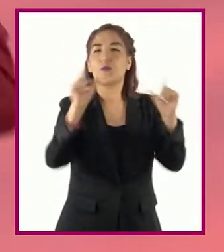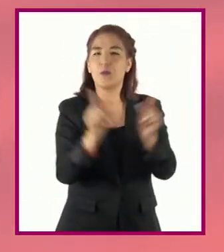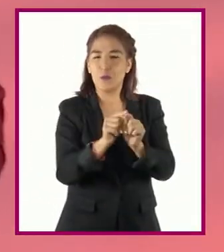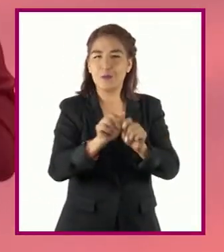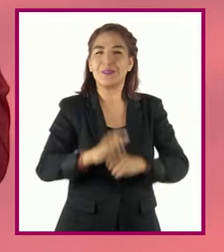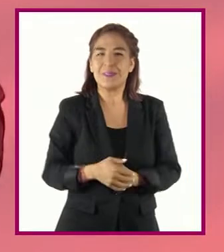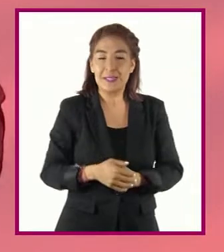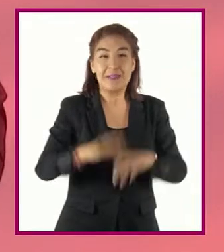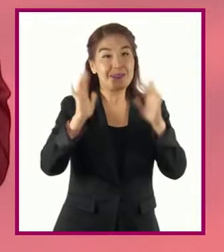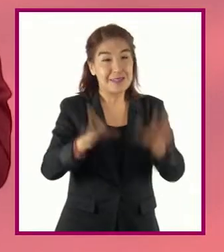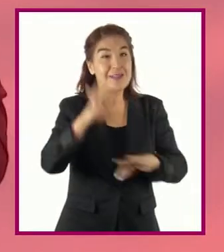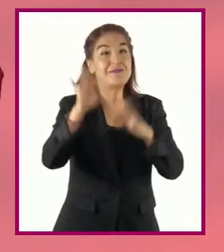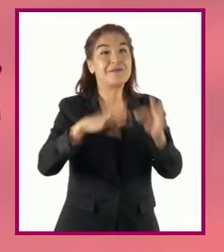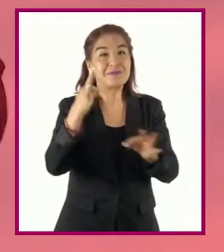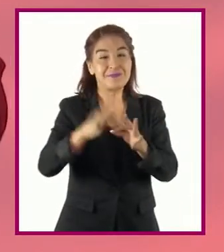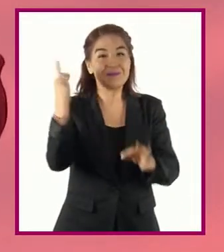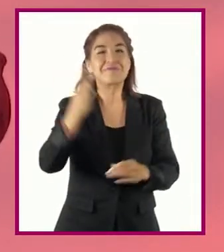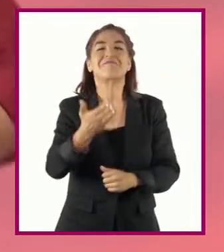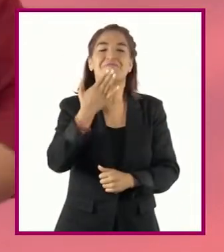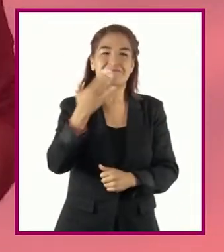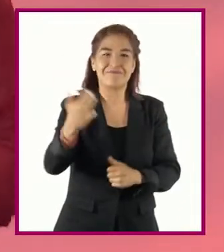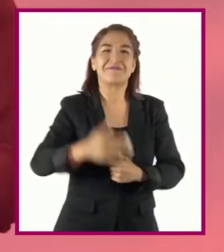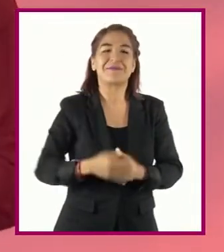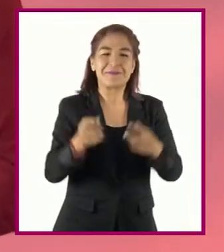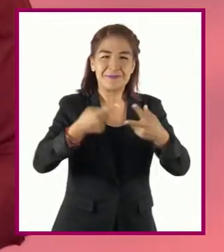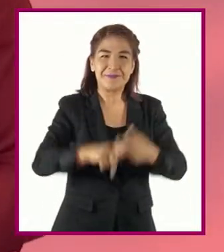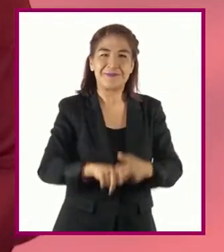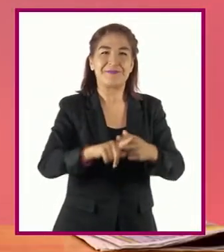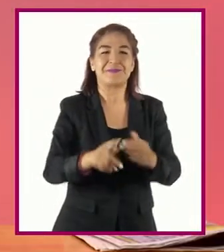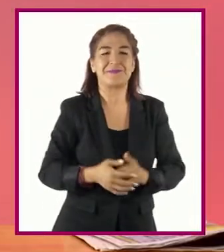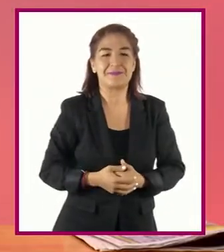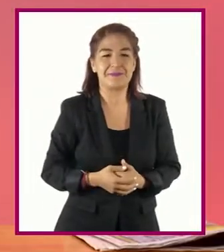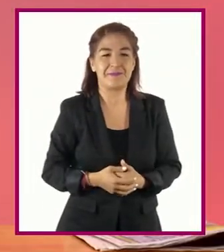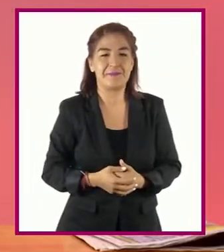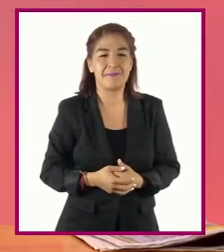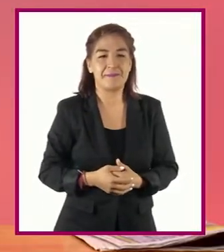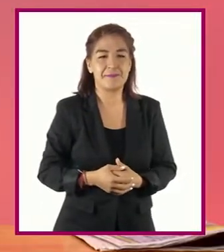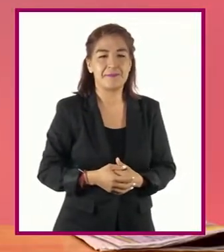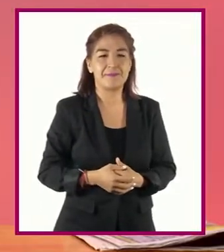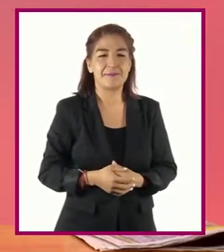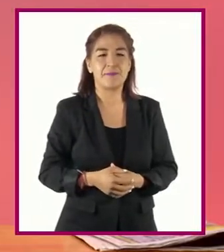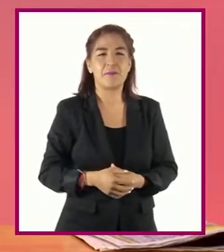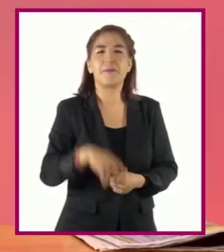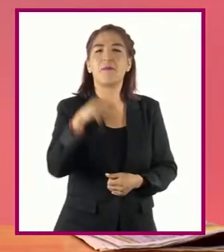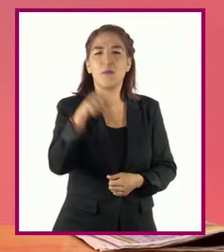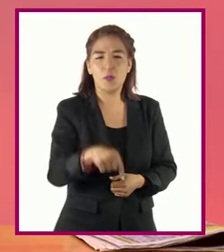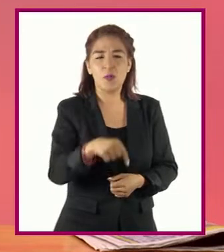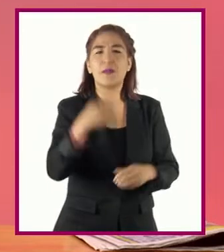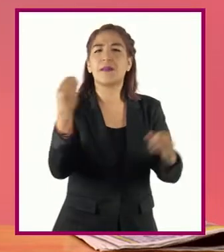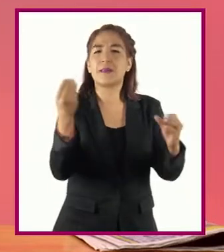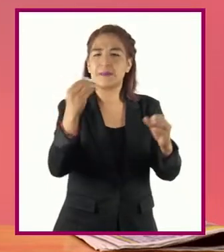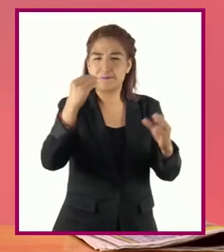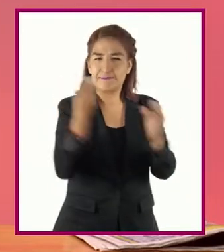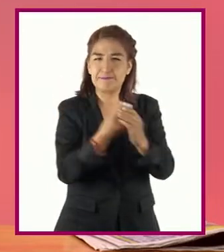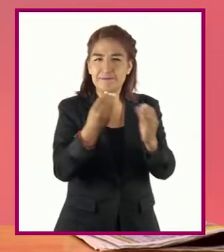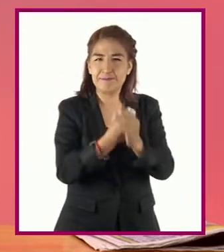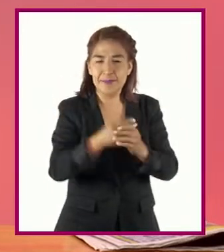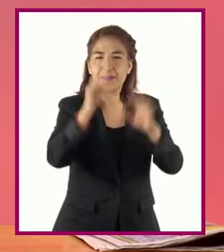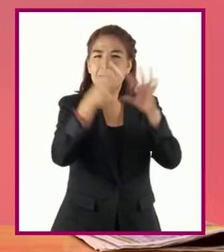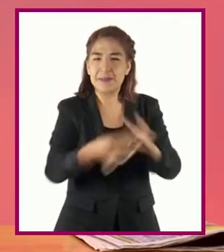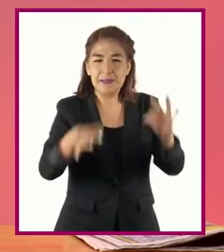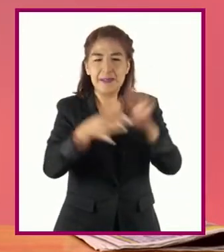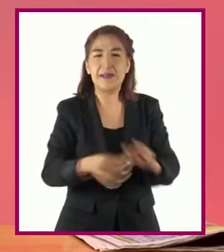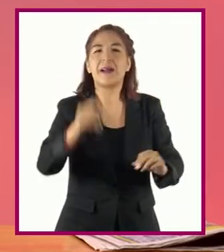¿Están listas y listos? Muy bien, iniciemos. Durante los próximos minutos hablaremos de